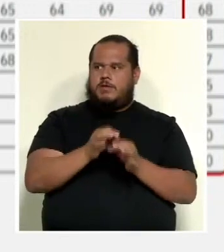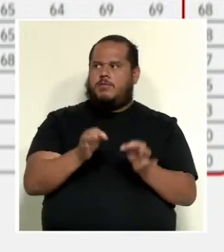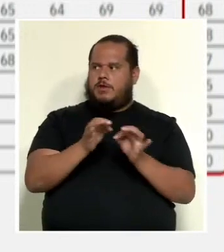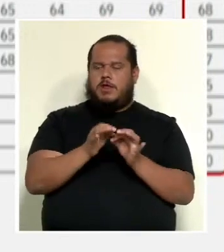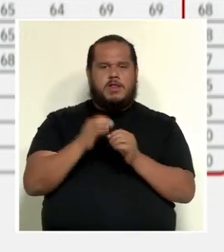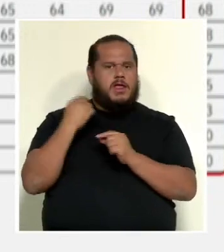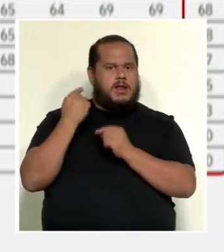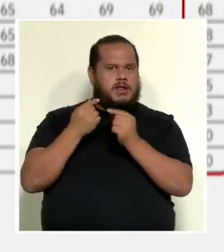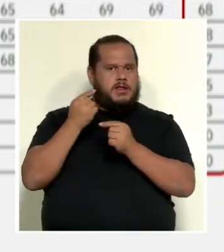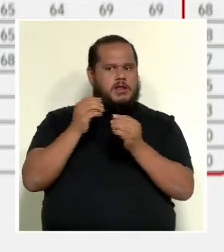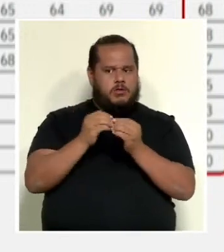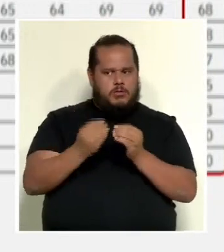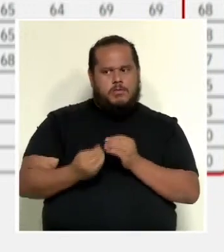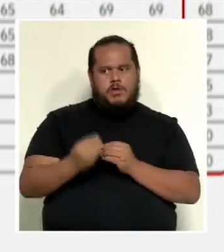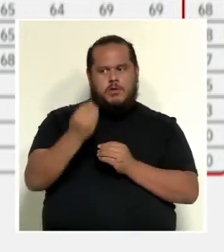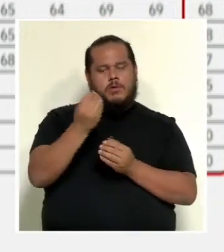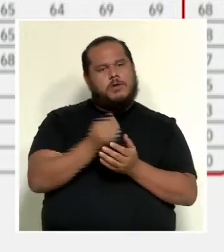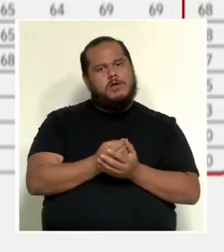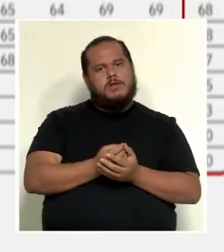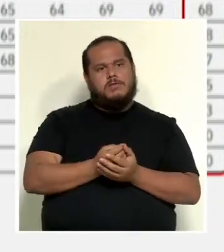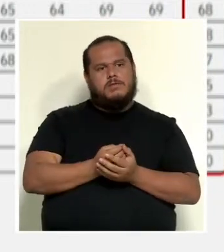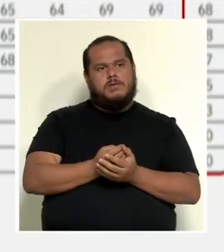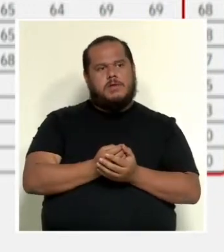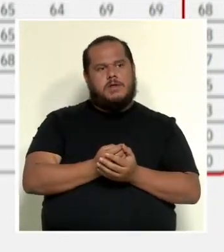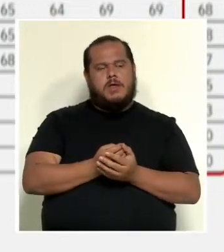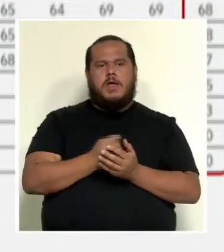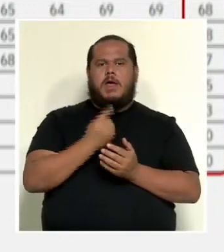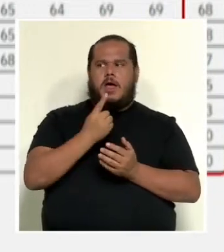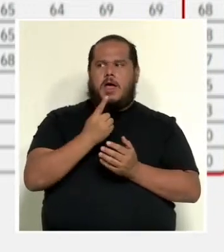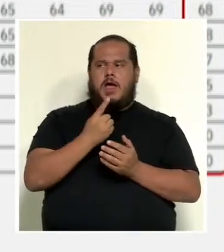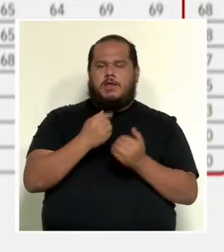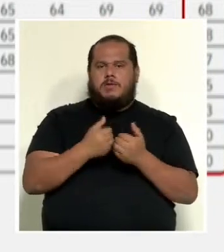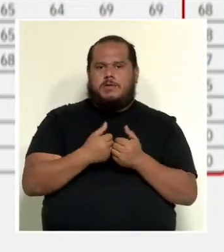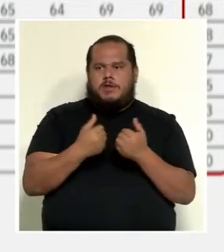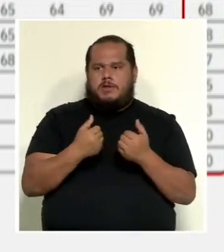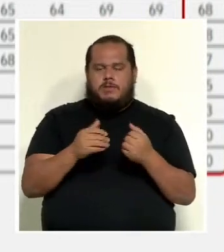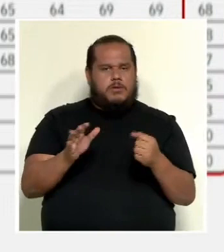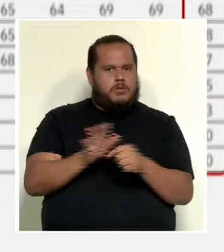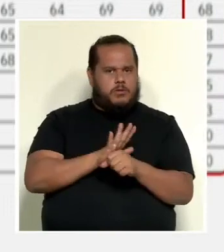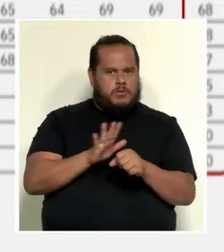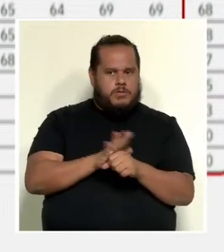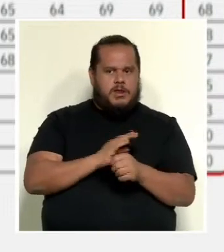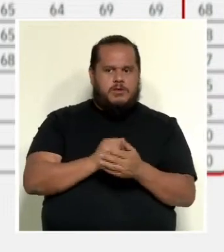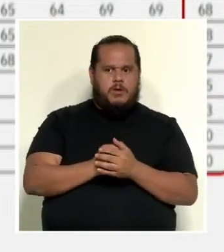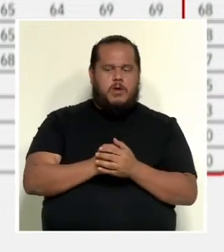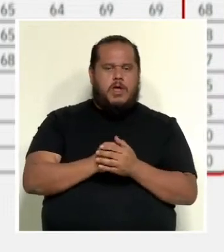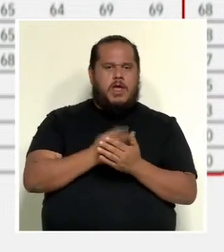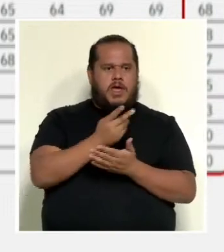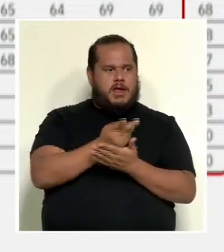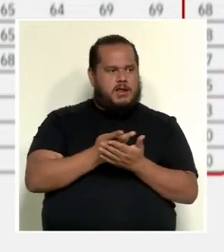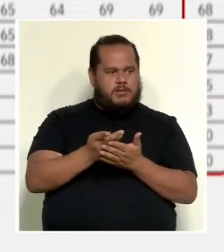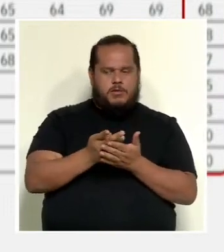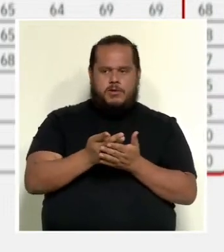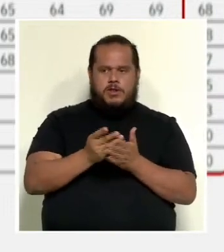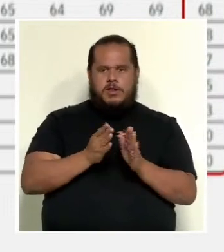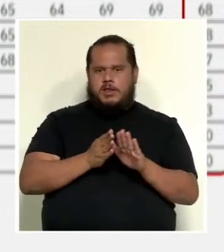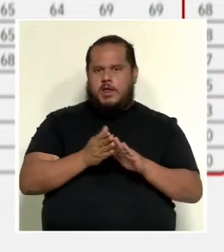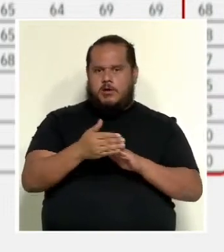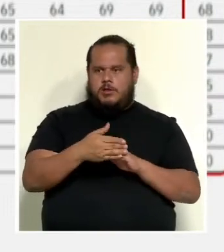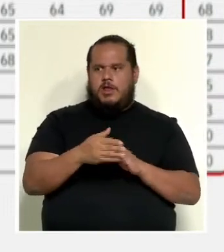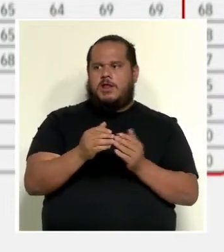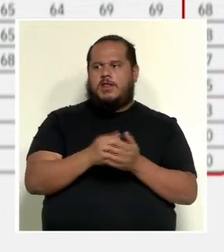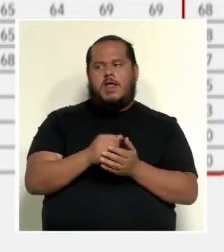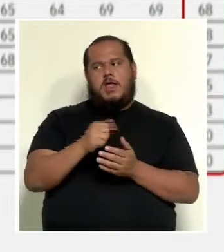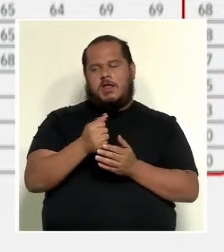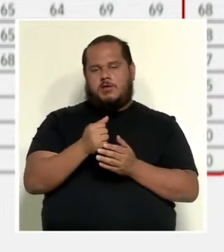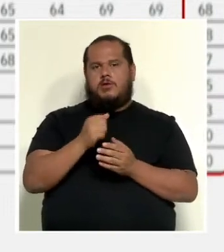las generaciones más jóvenes, hay un desapego absoluto. En las provincias costeras es otro fenómeno,